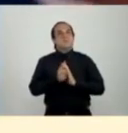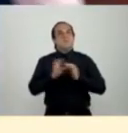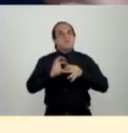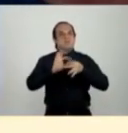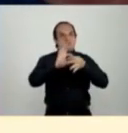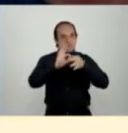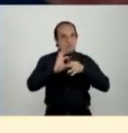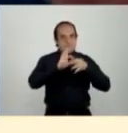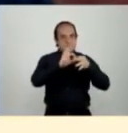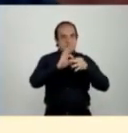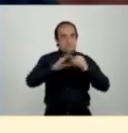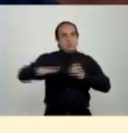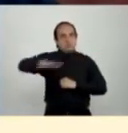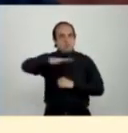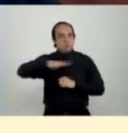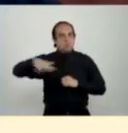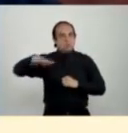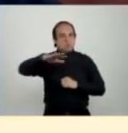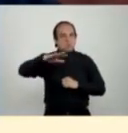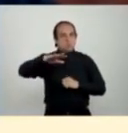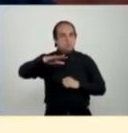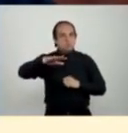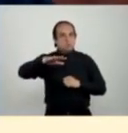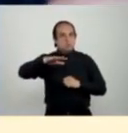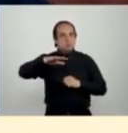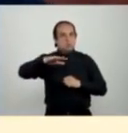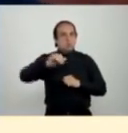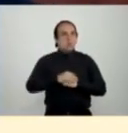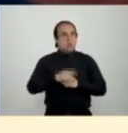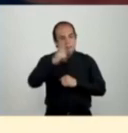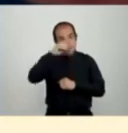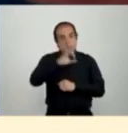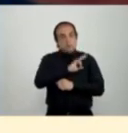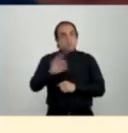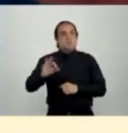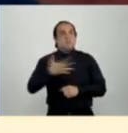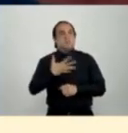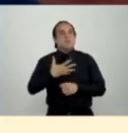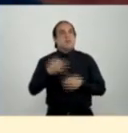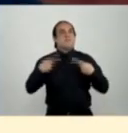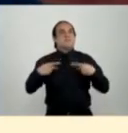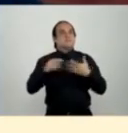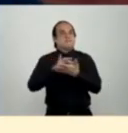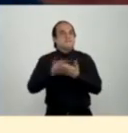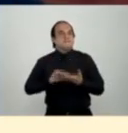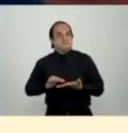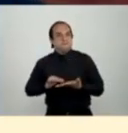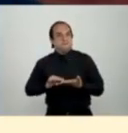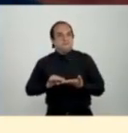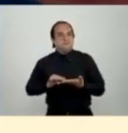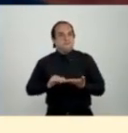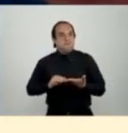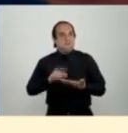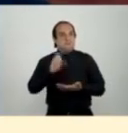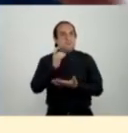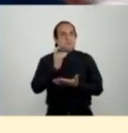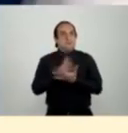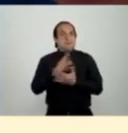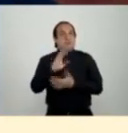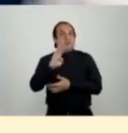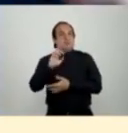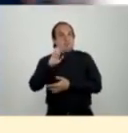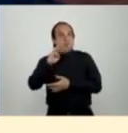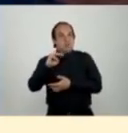ecosistema, digamos, para poder tener lectores que no fueran los lectores del boom